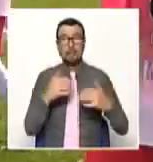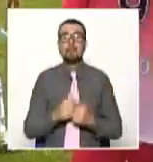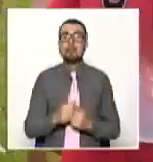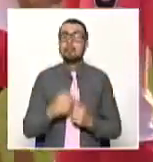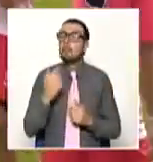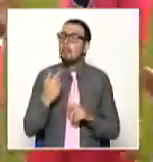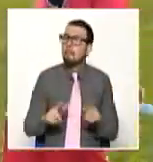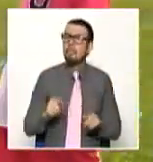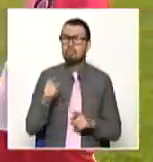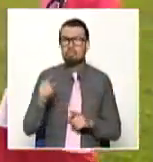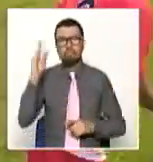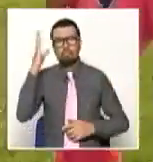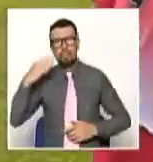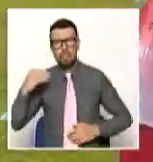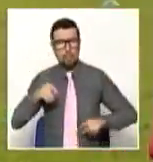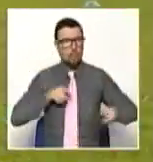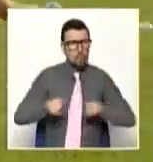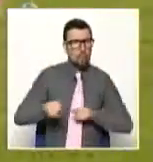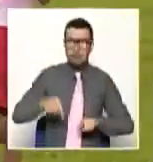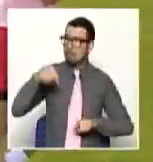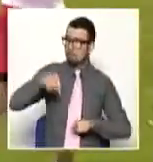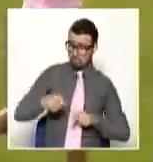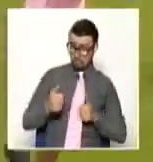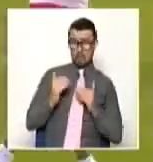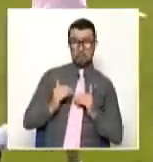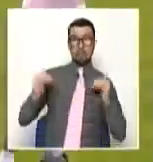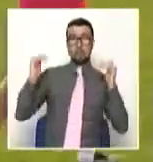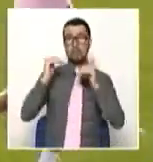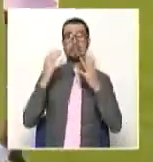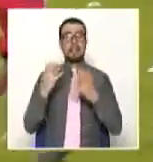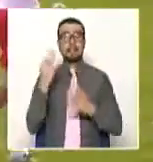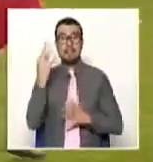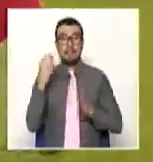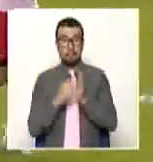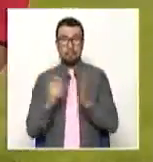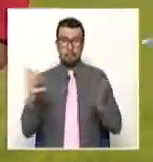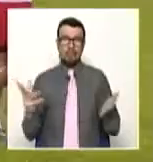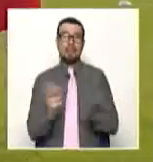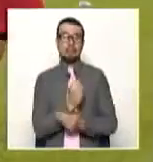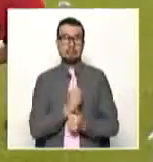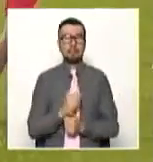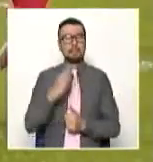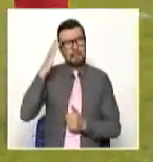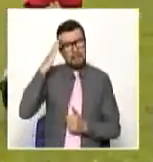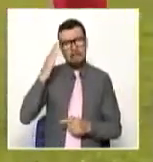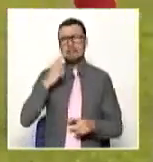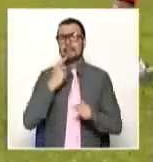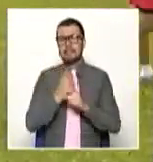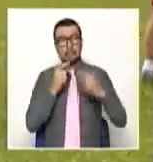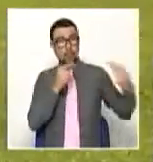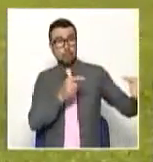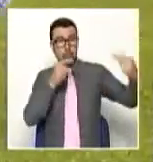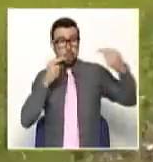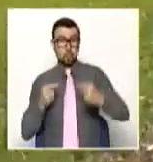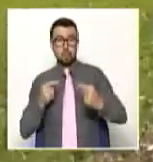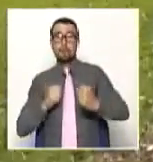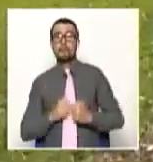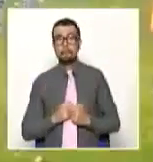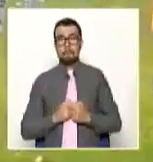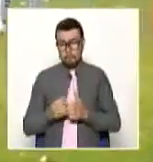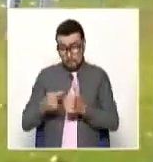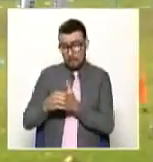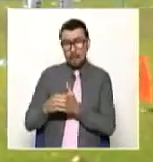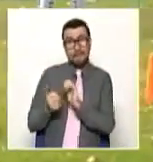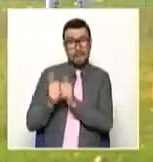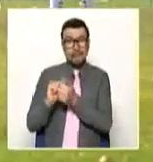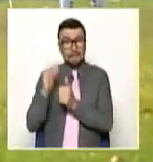su hegemonía como local y aspira a quedarse con los 3 puntos sin desconocer el duro rival de turno. En el Deportes Quindío